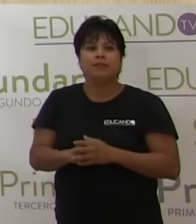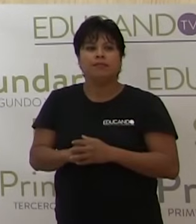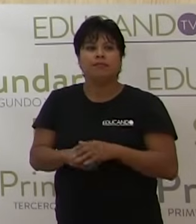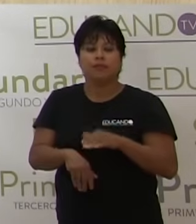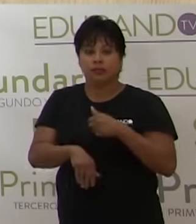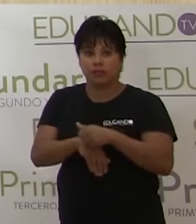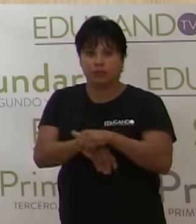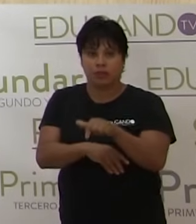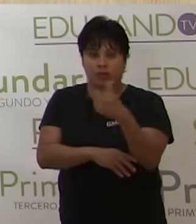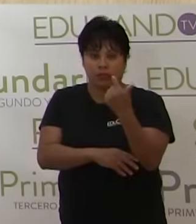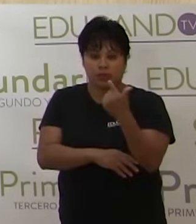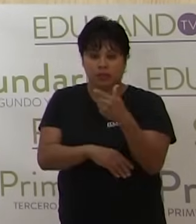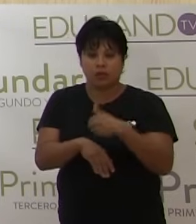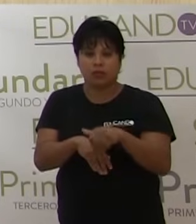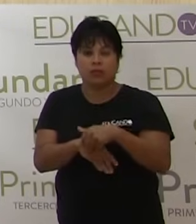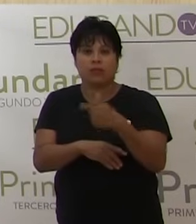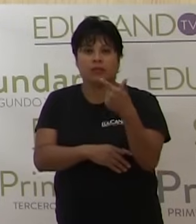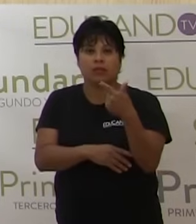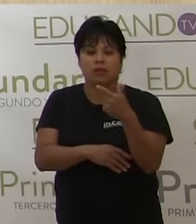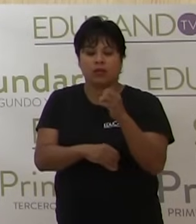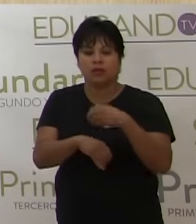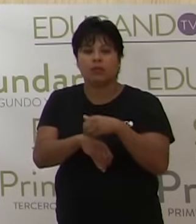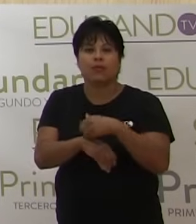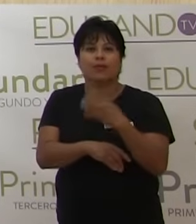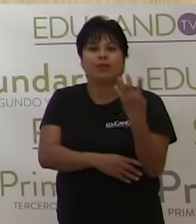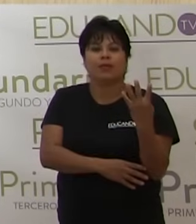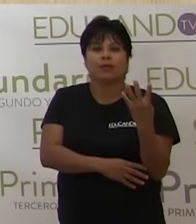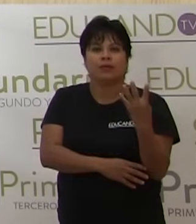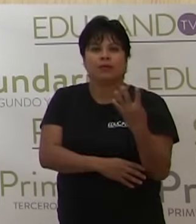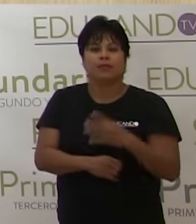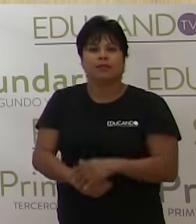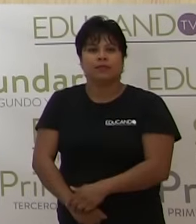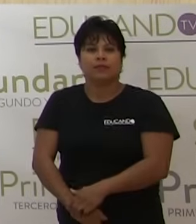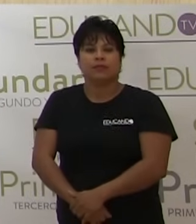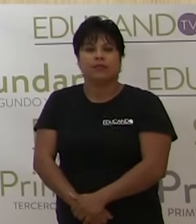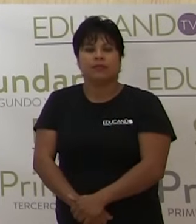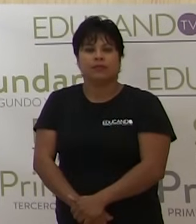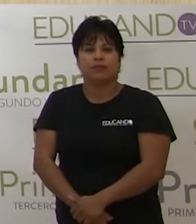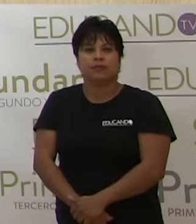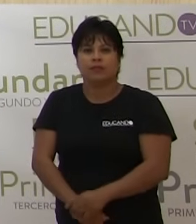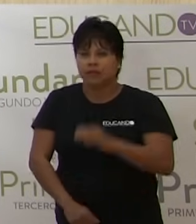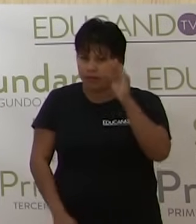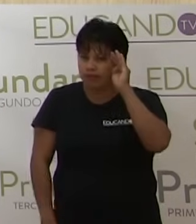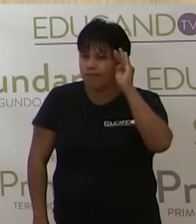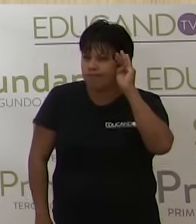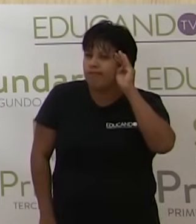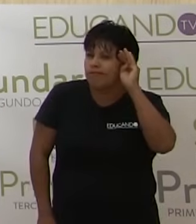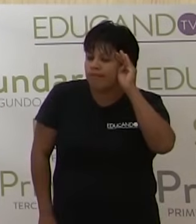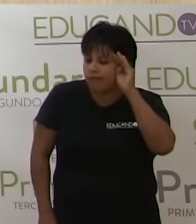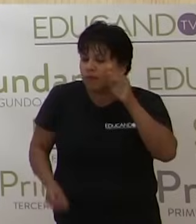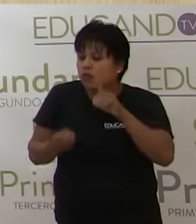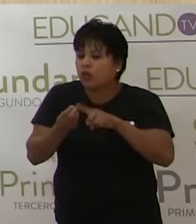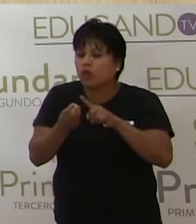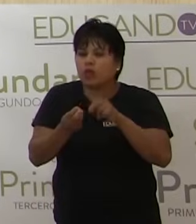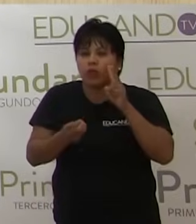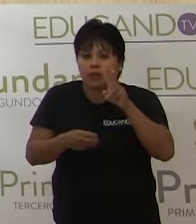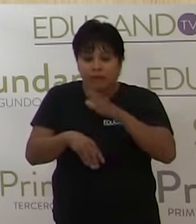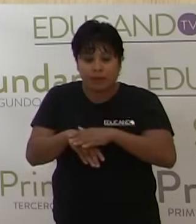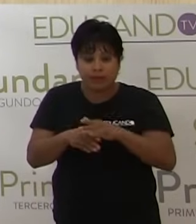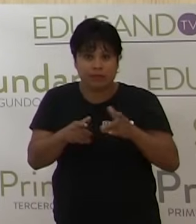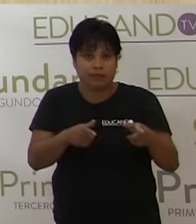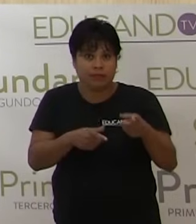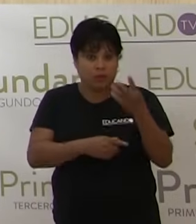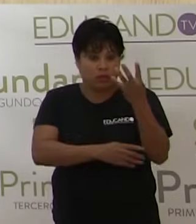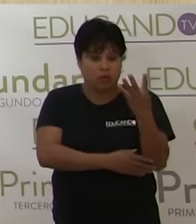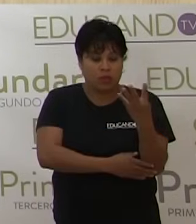el número 12 en el número 7 o en el número cuatro piensa un poquito dónde observas más